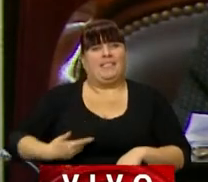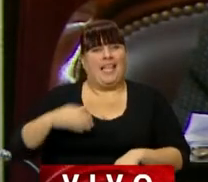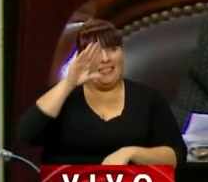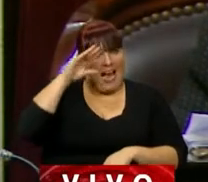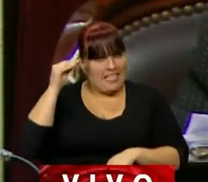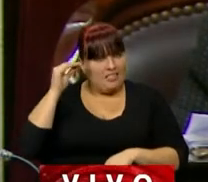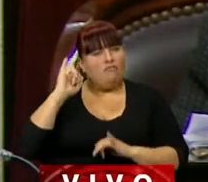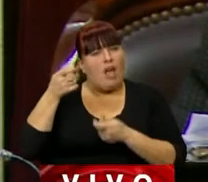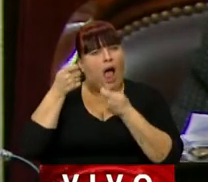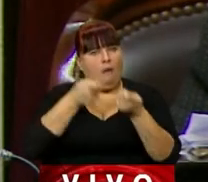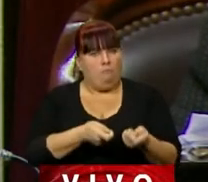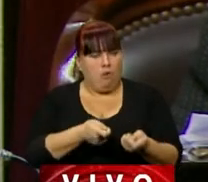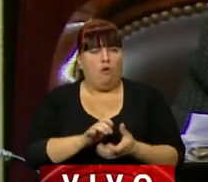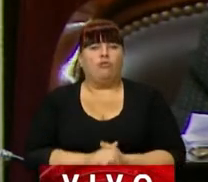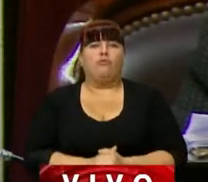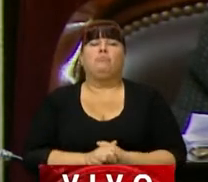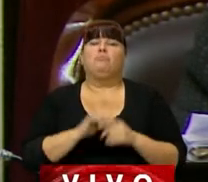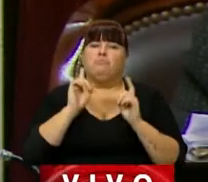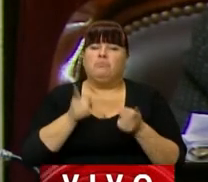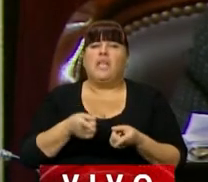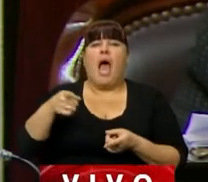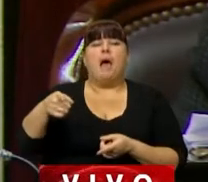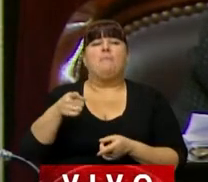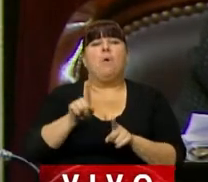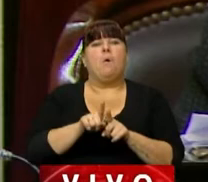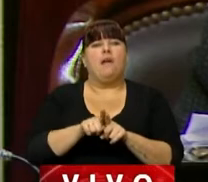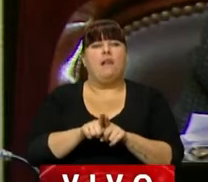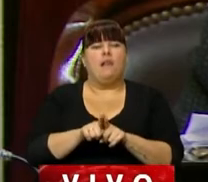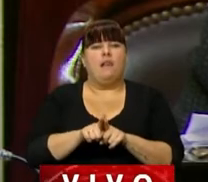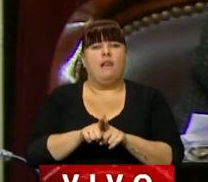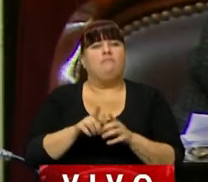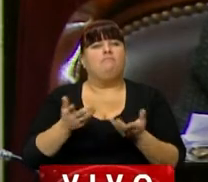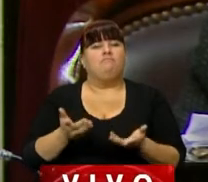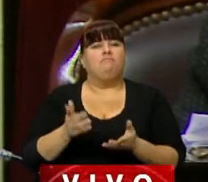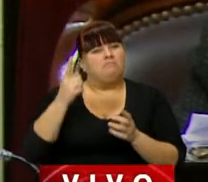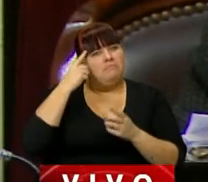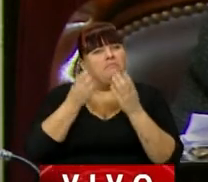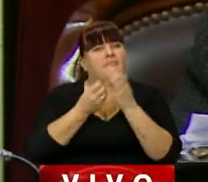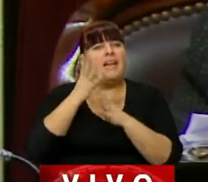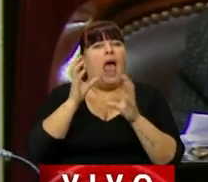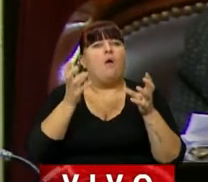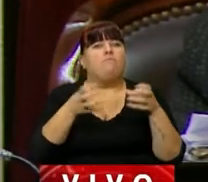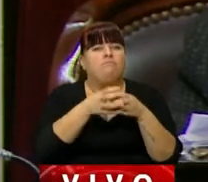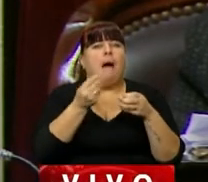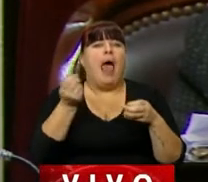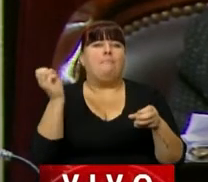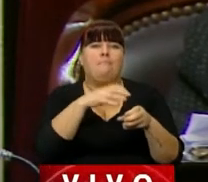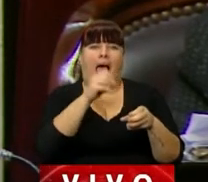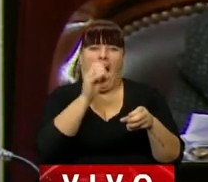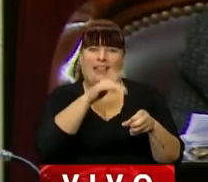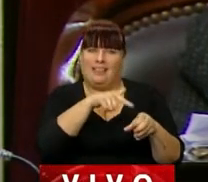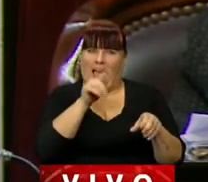Cristina Fernández, que también tuvo el gesto de poder armar este fideicomiso austral,